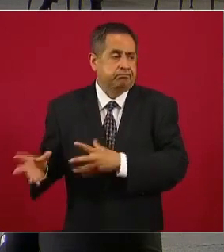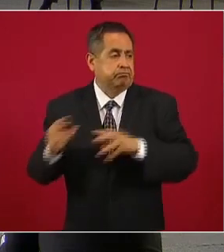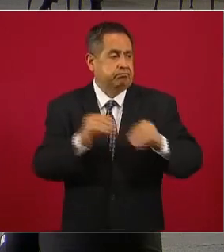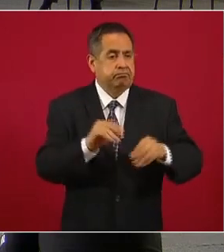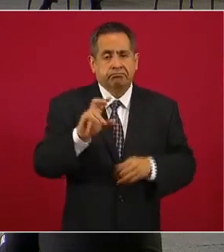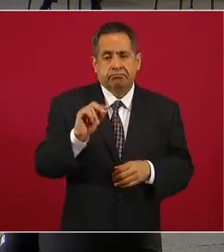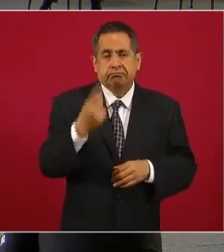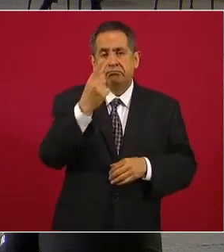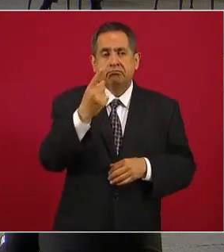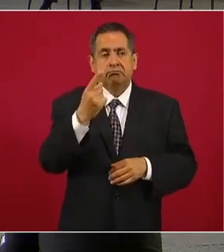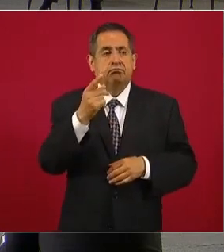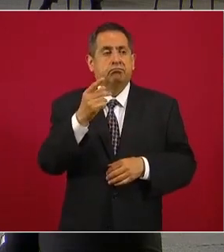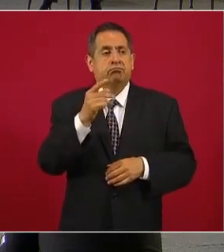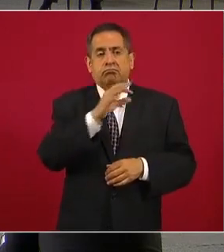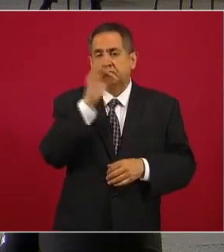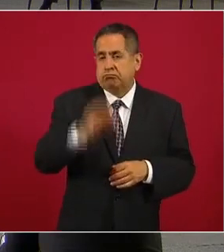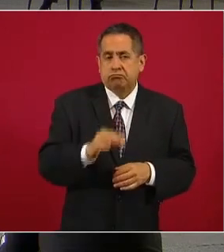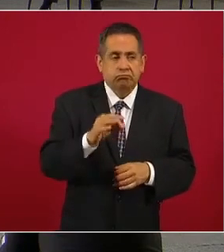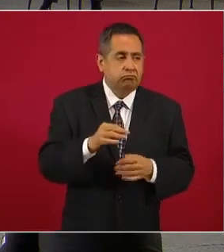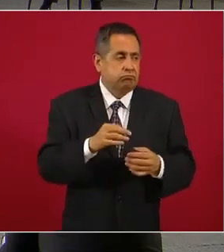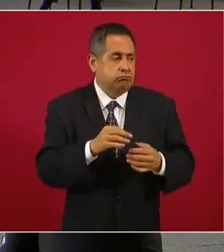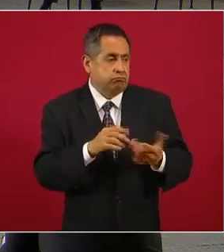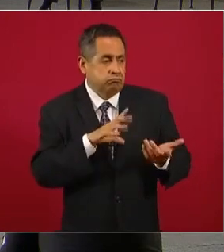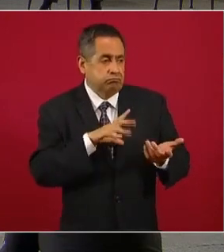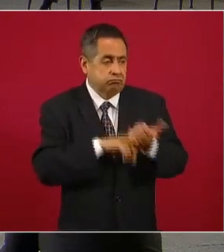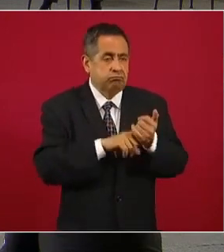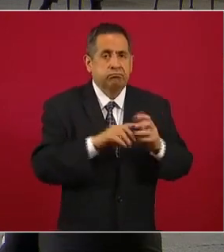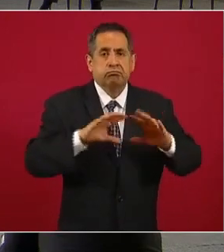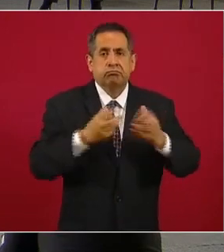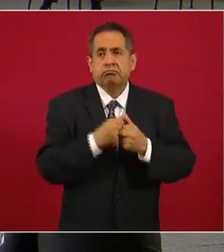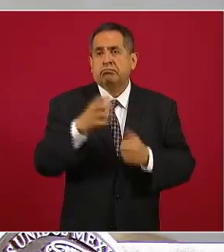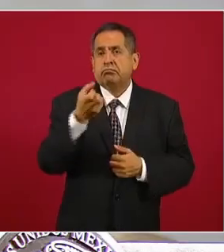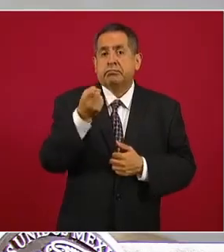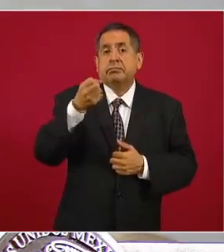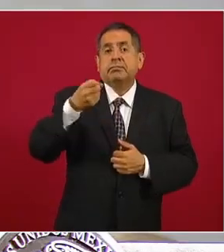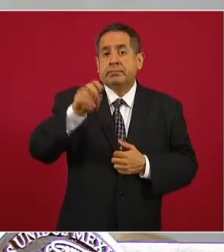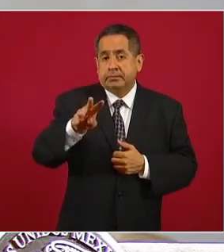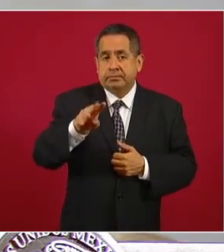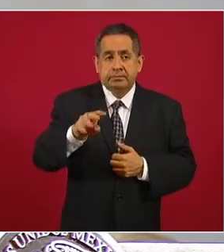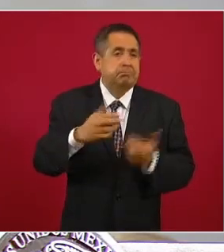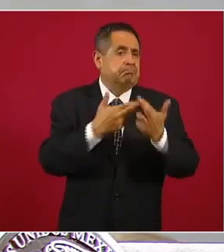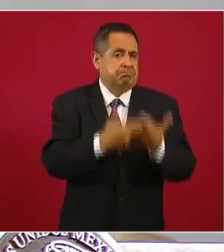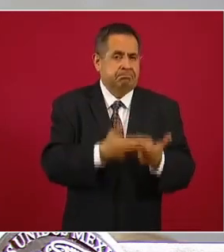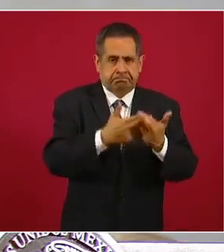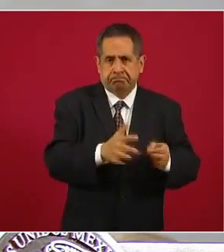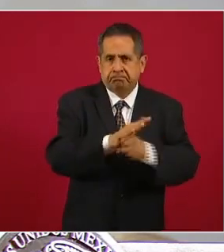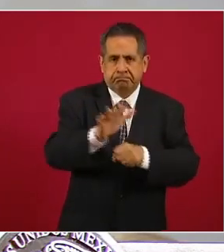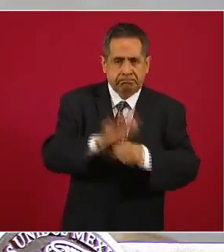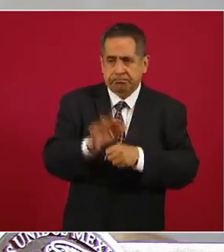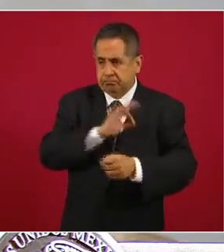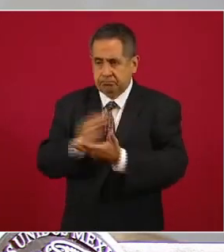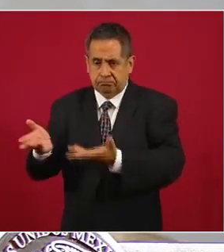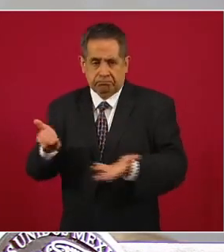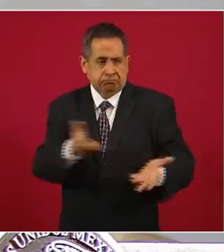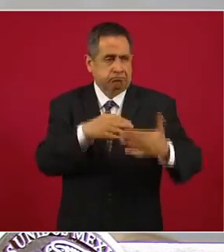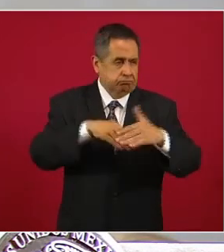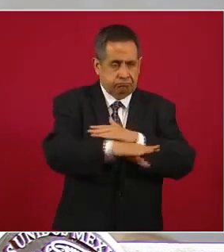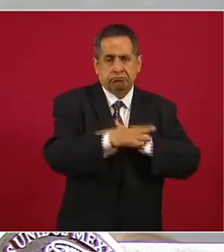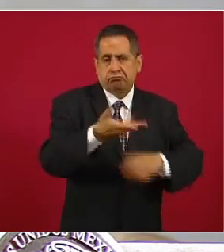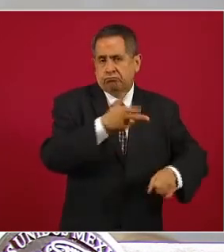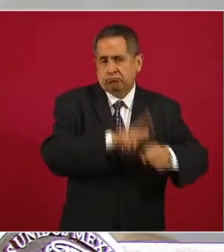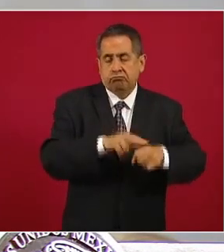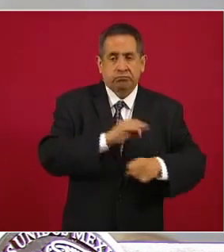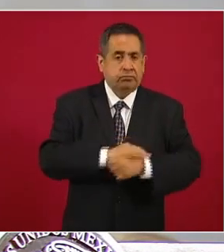las camas están ocupadas, el restante 69% están disponibles. Y solo dos